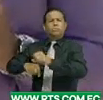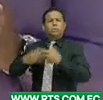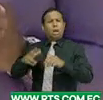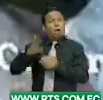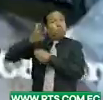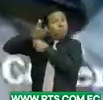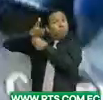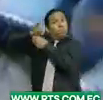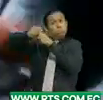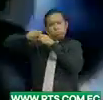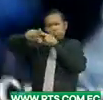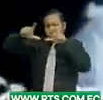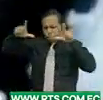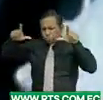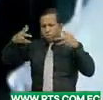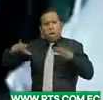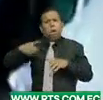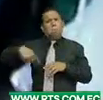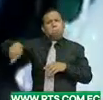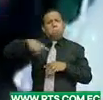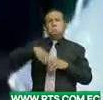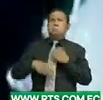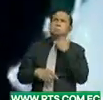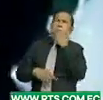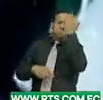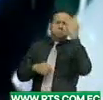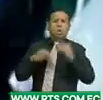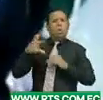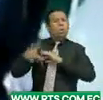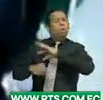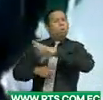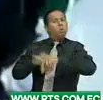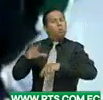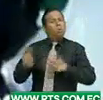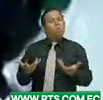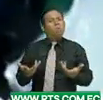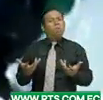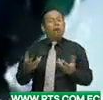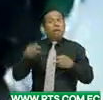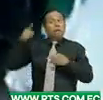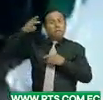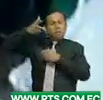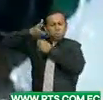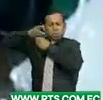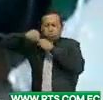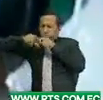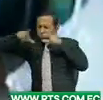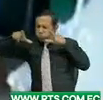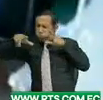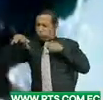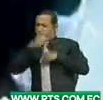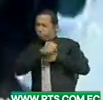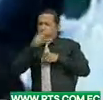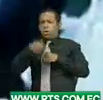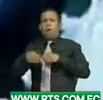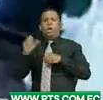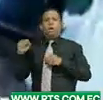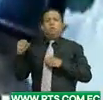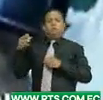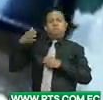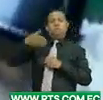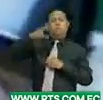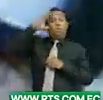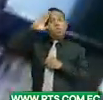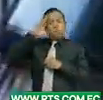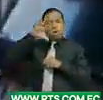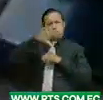por cámaras de seguridad. Situación que ayuda a identificar y localizar a los malhechores. Incluso la policía ya cuenta